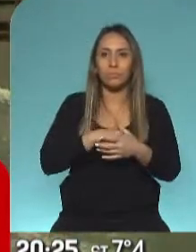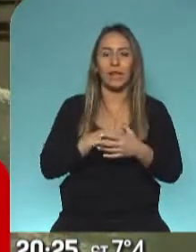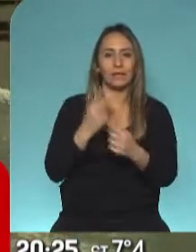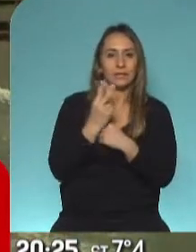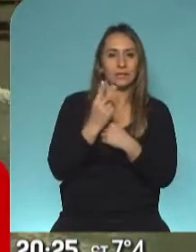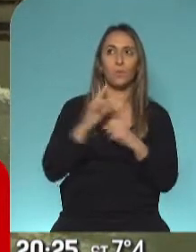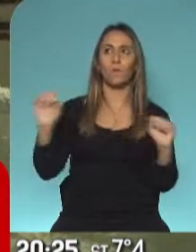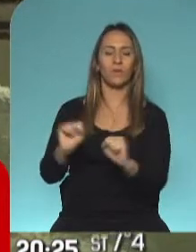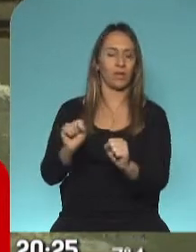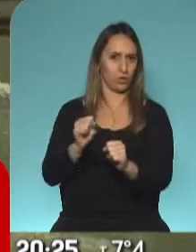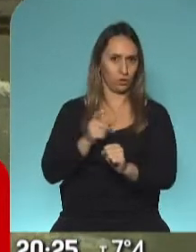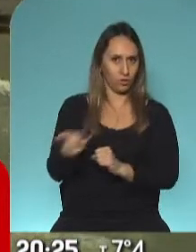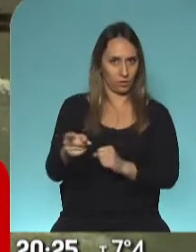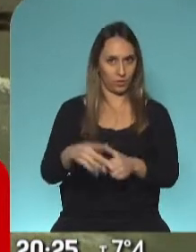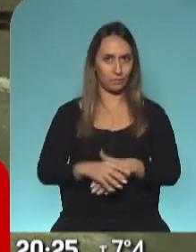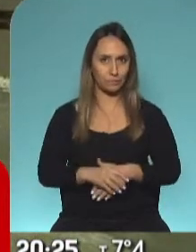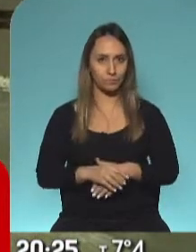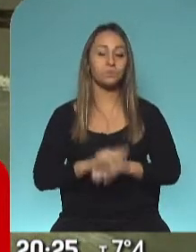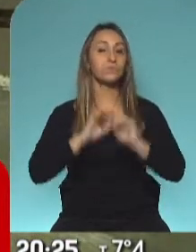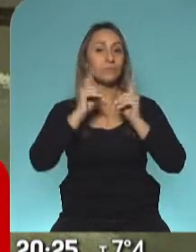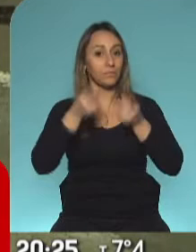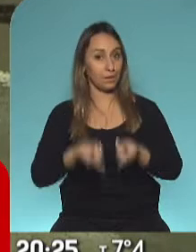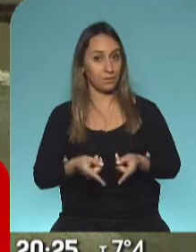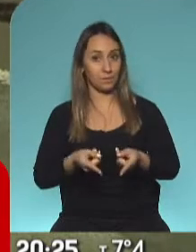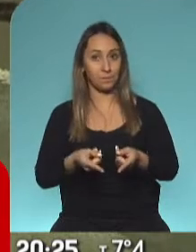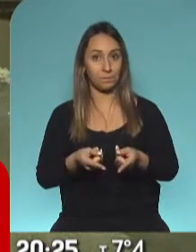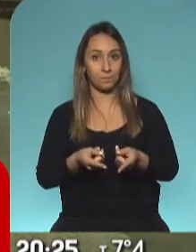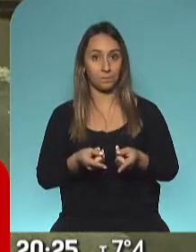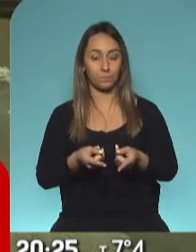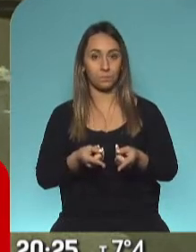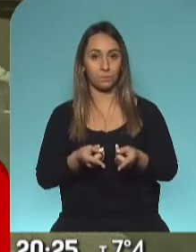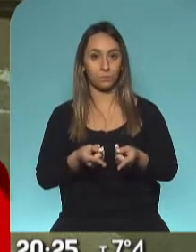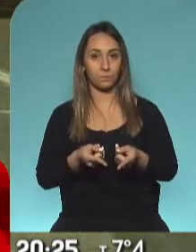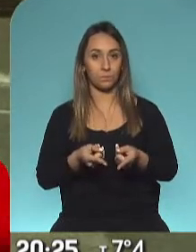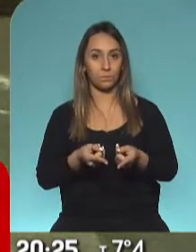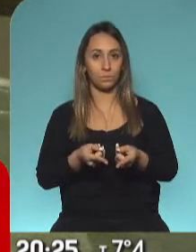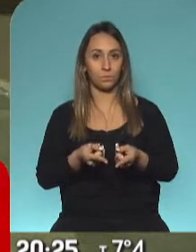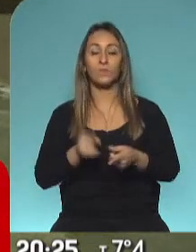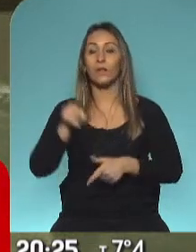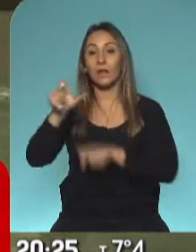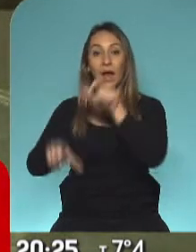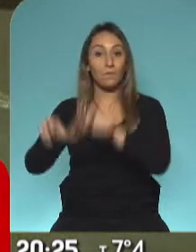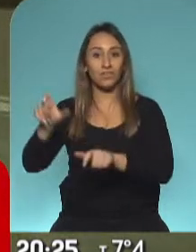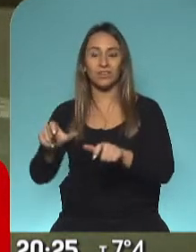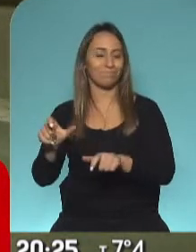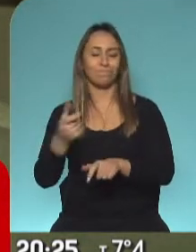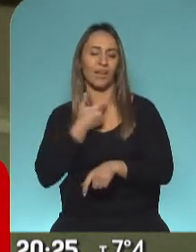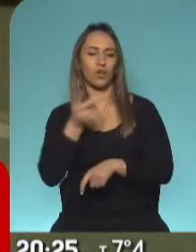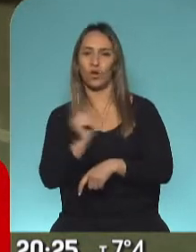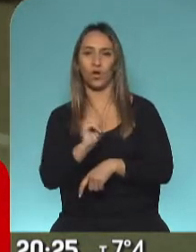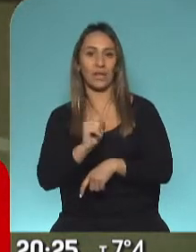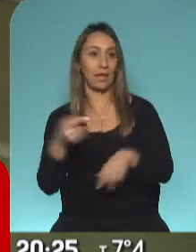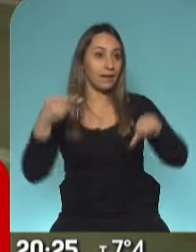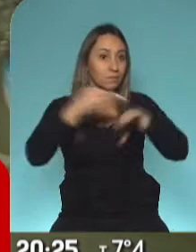y por otro lado por otro lado también cuando las personas no acceden ir a los centros de